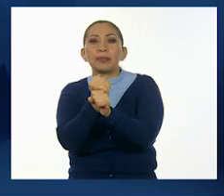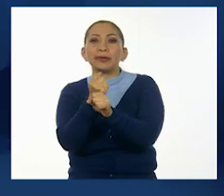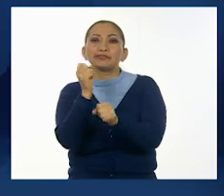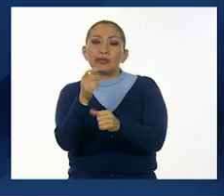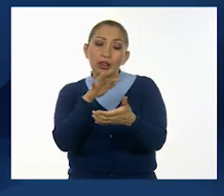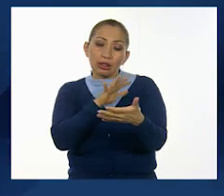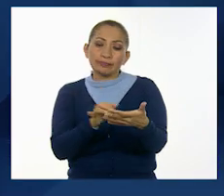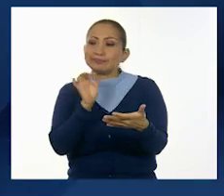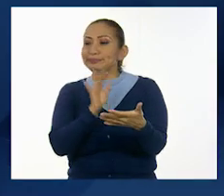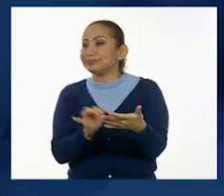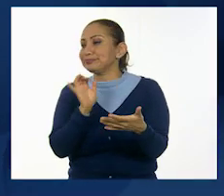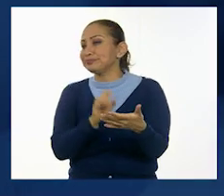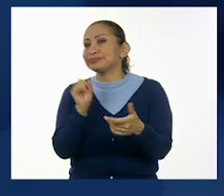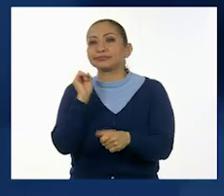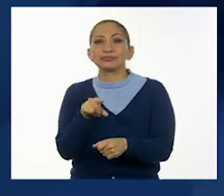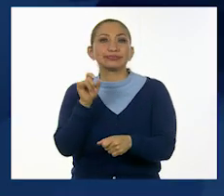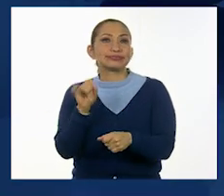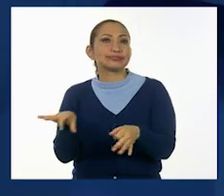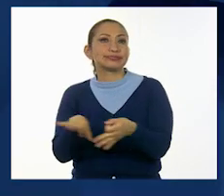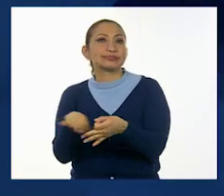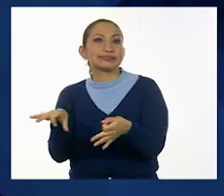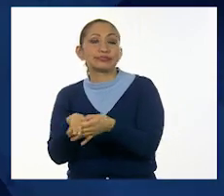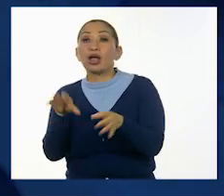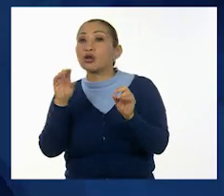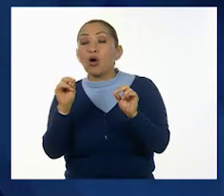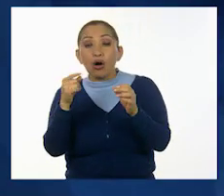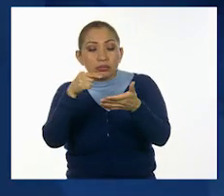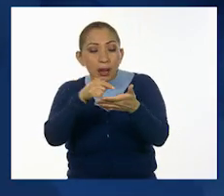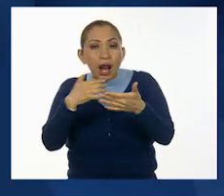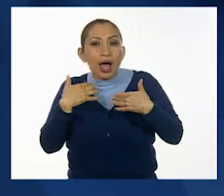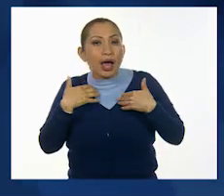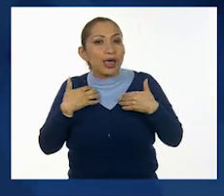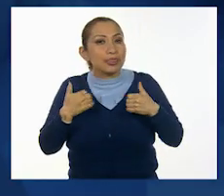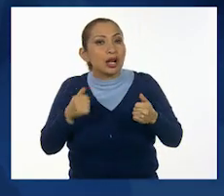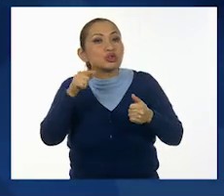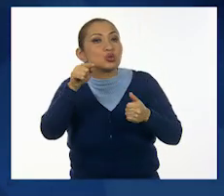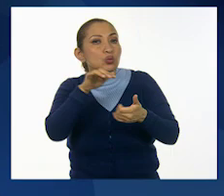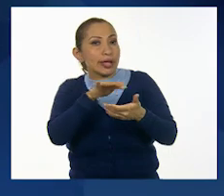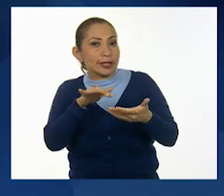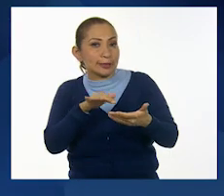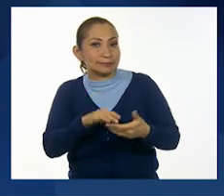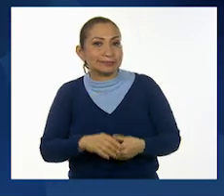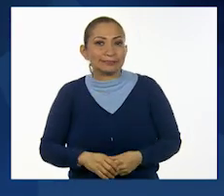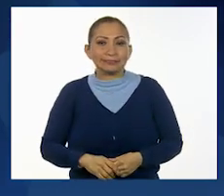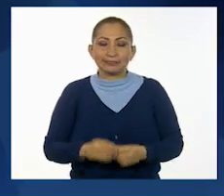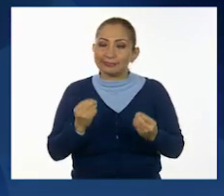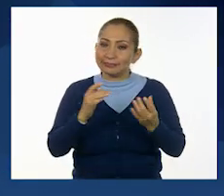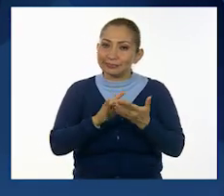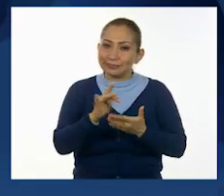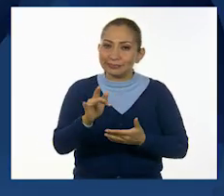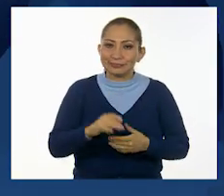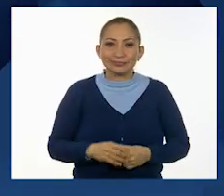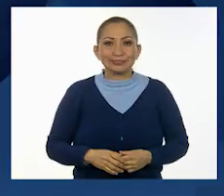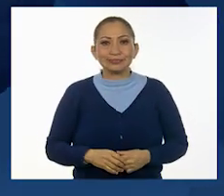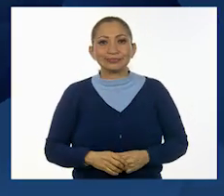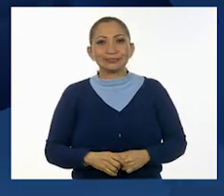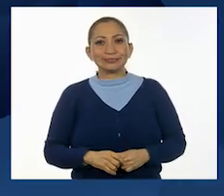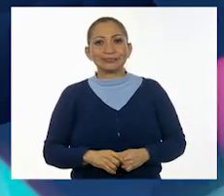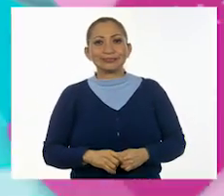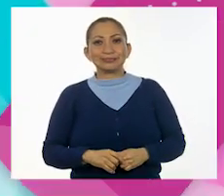mecánica, mecanicista, insisto, enfocada hacia la comprensión de lo que estás leyendo. Muchas gracias.